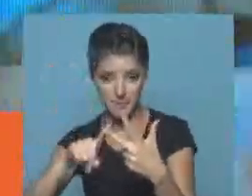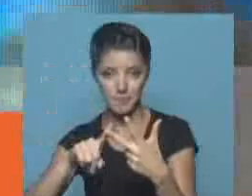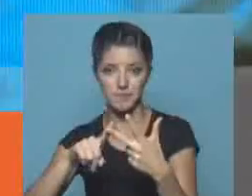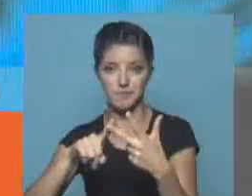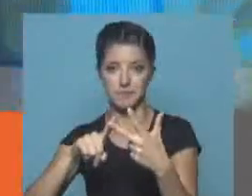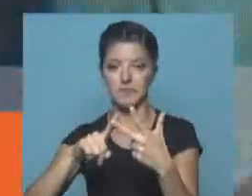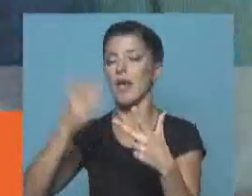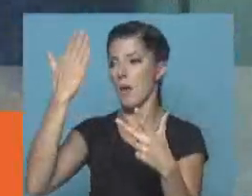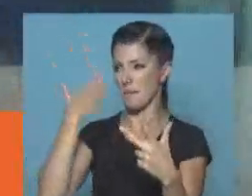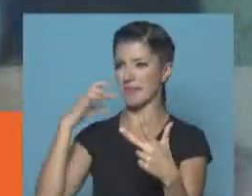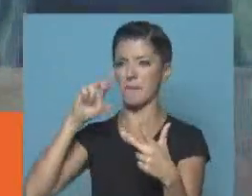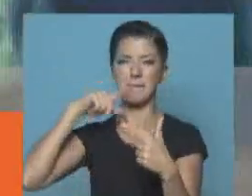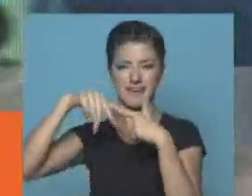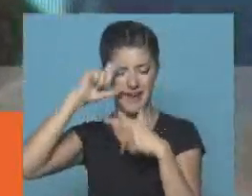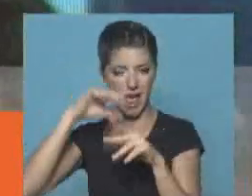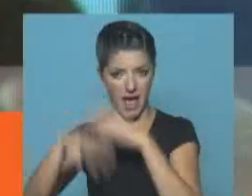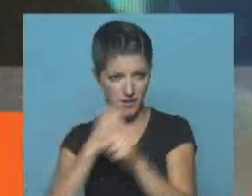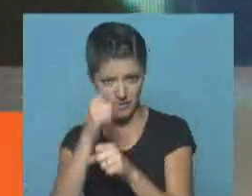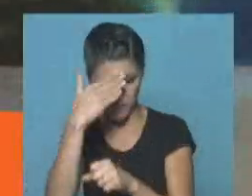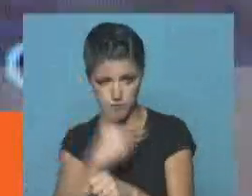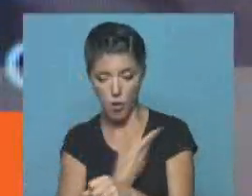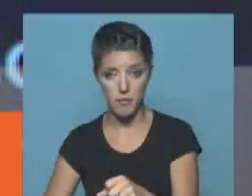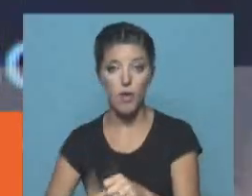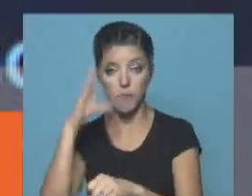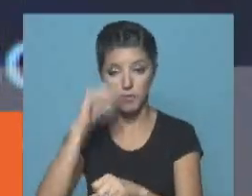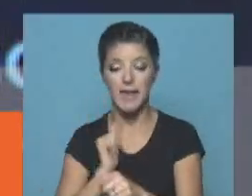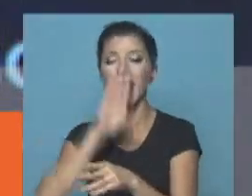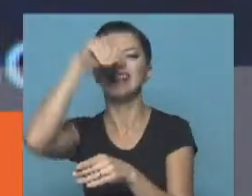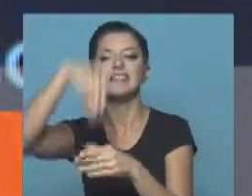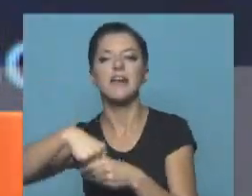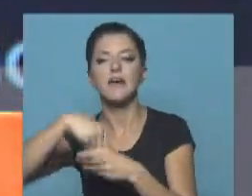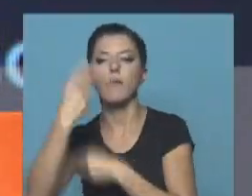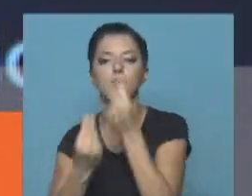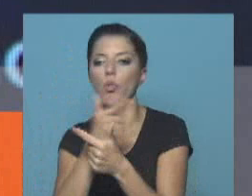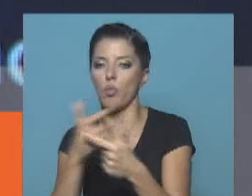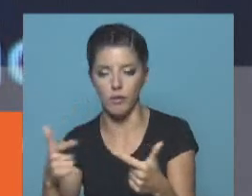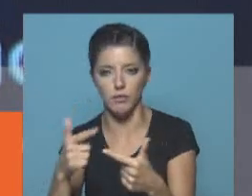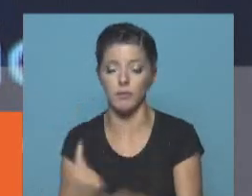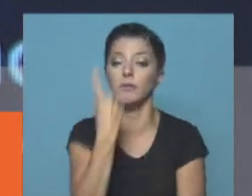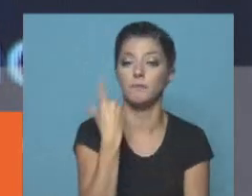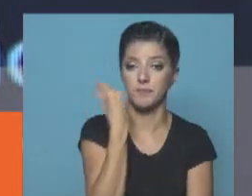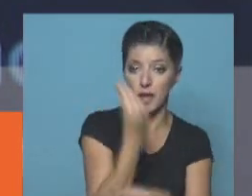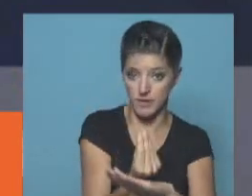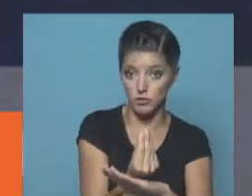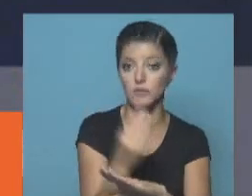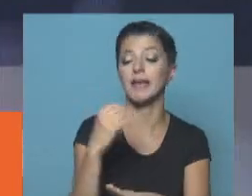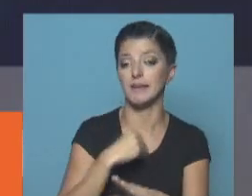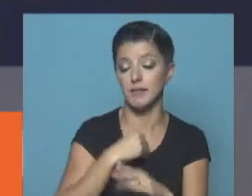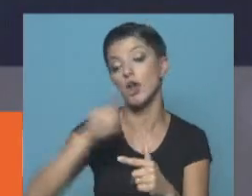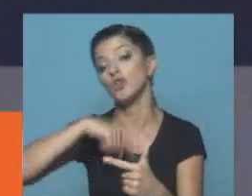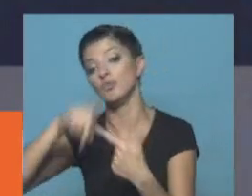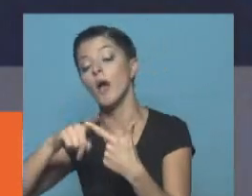periodo de piñeira desde el fin de la dictadura no va internas porque va a ir partida va a haber una candidata de la Democracia cristiana y un candidato socialista